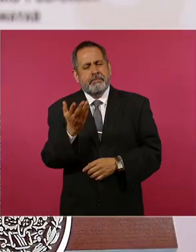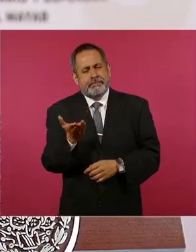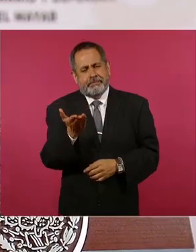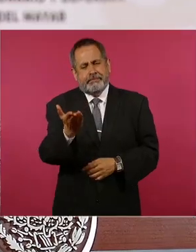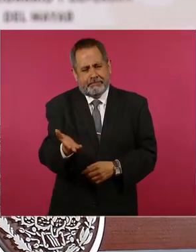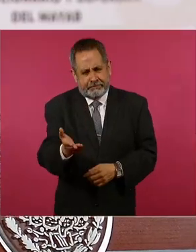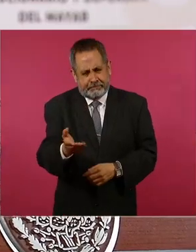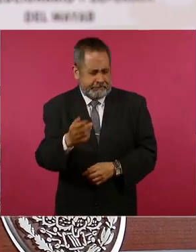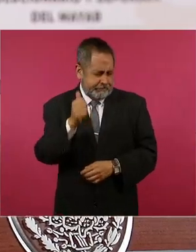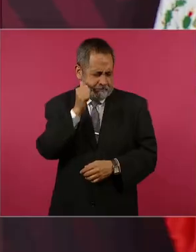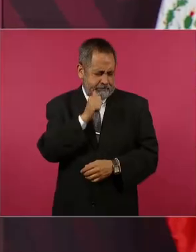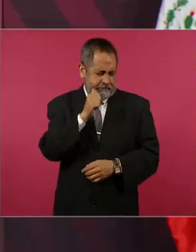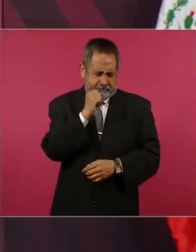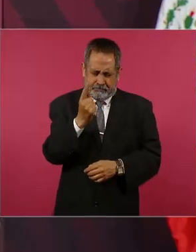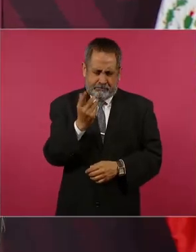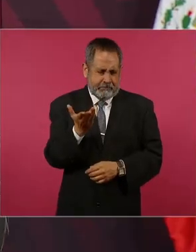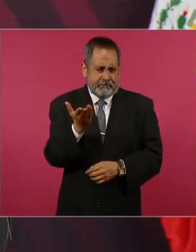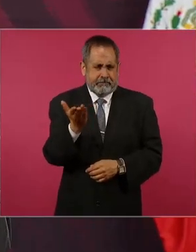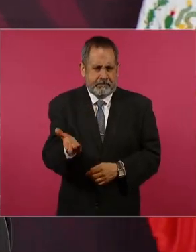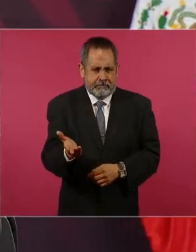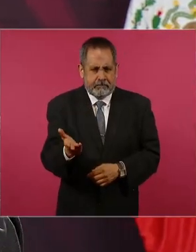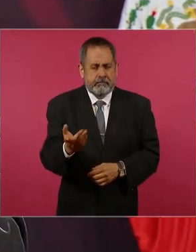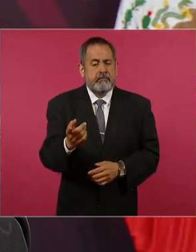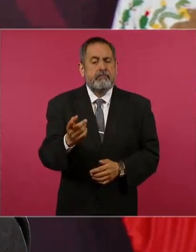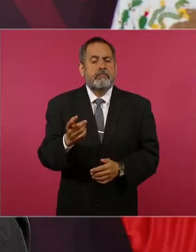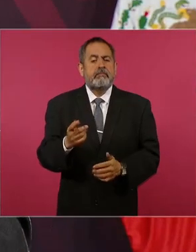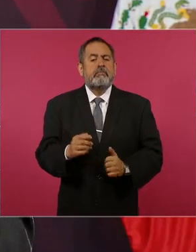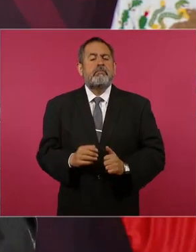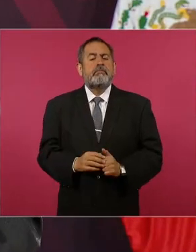como siempre, que